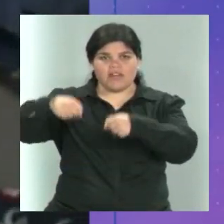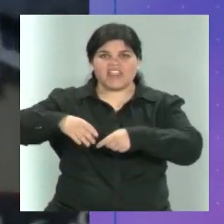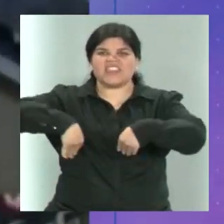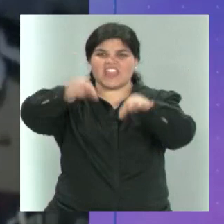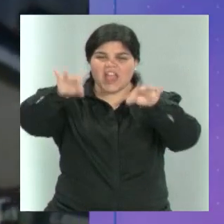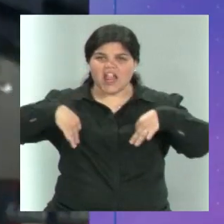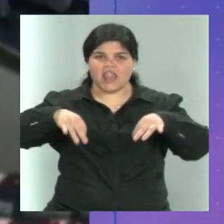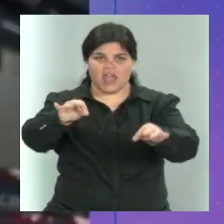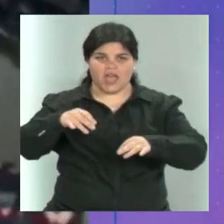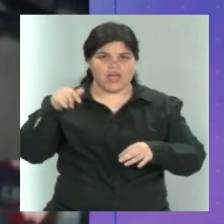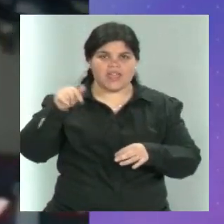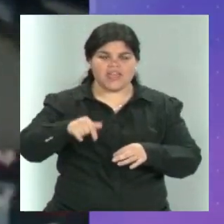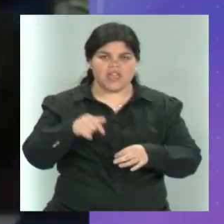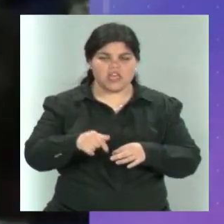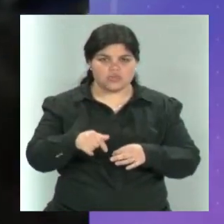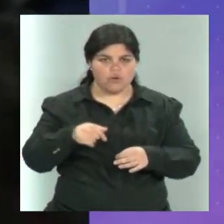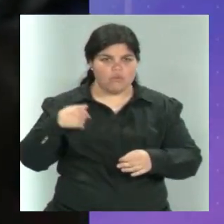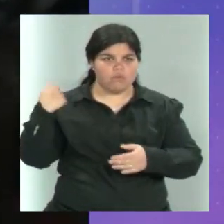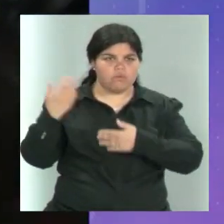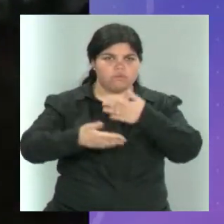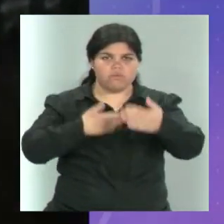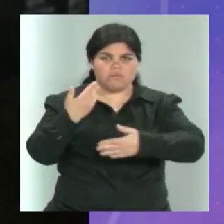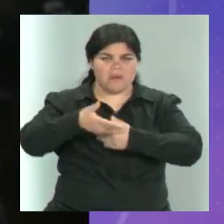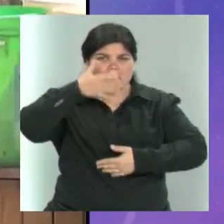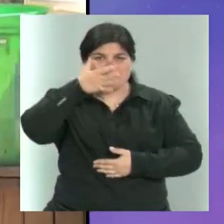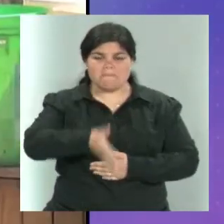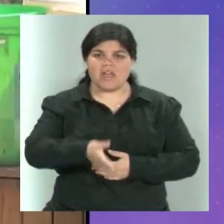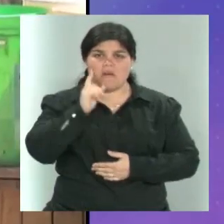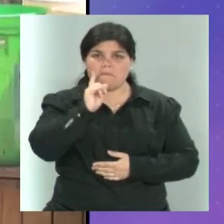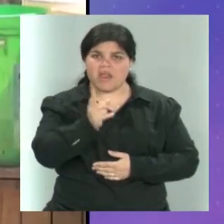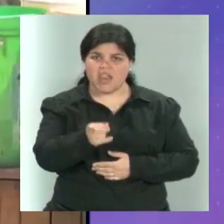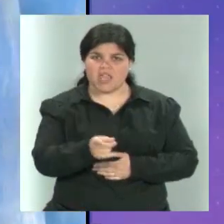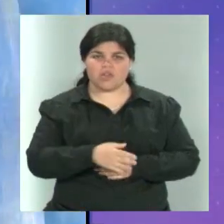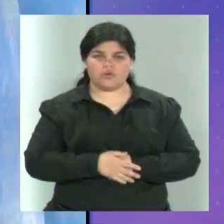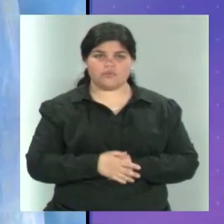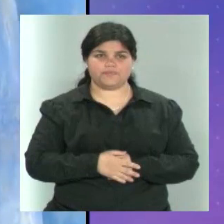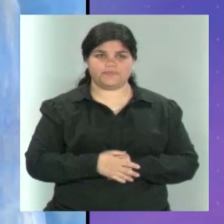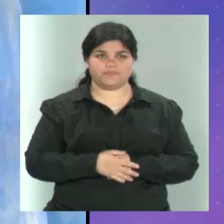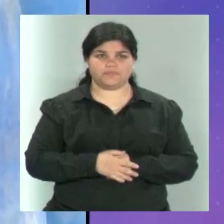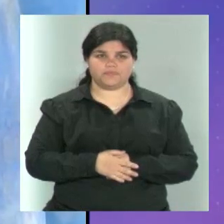bomba de tiempo que podía detonar en cualquier momento.